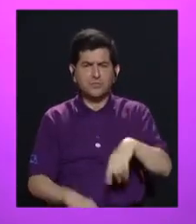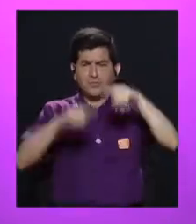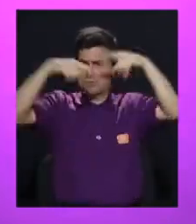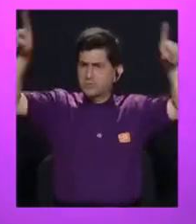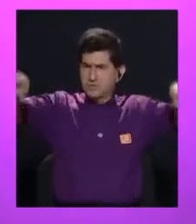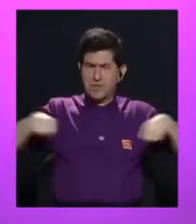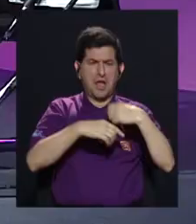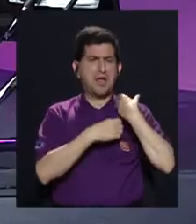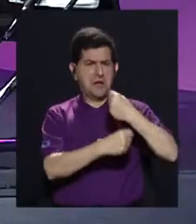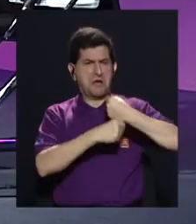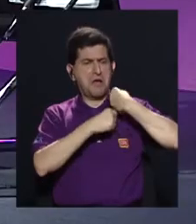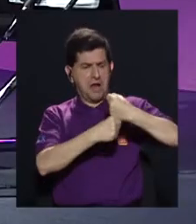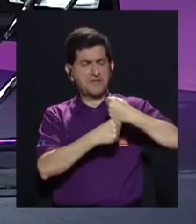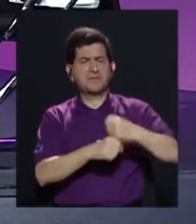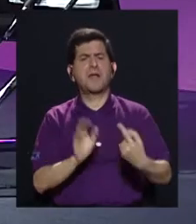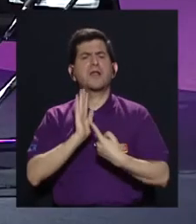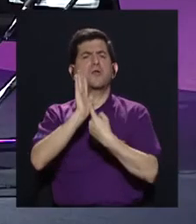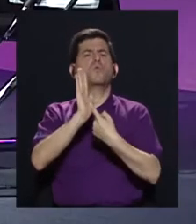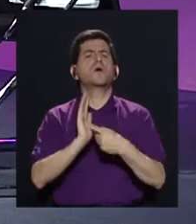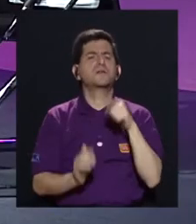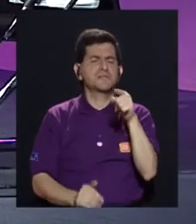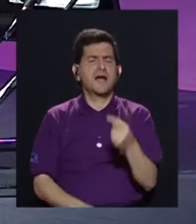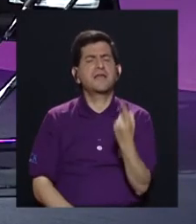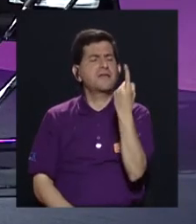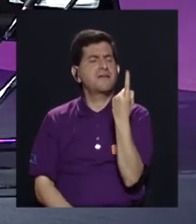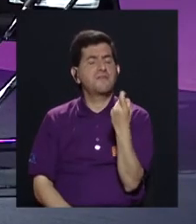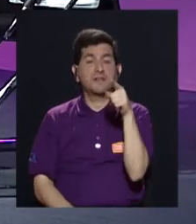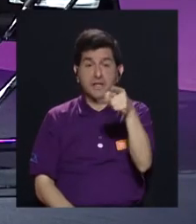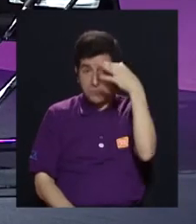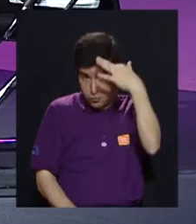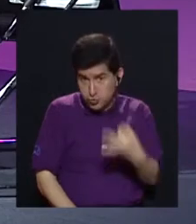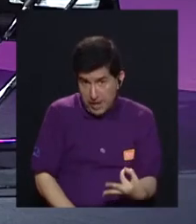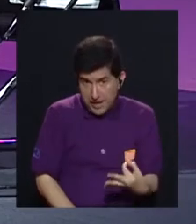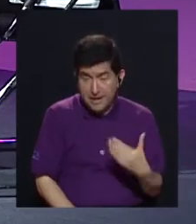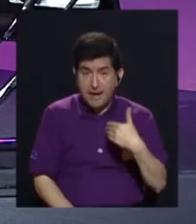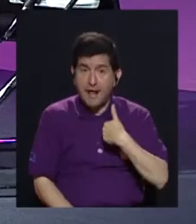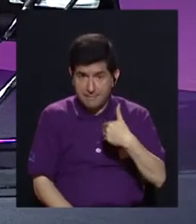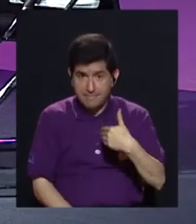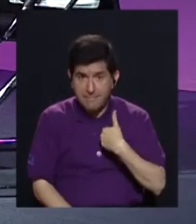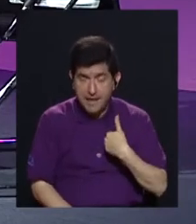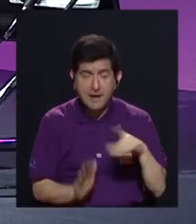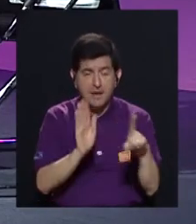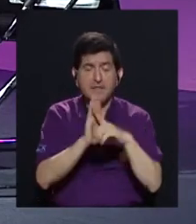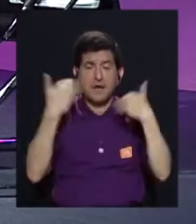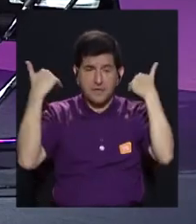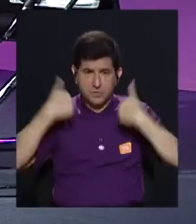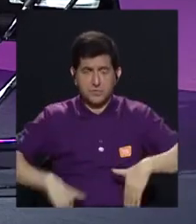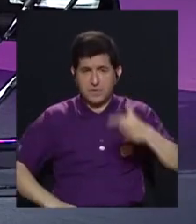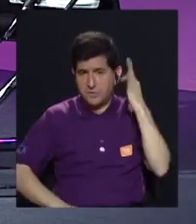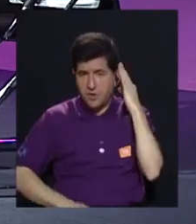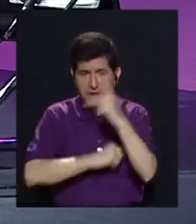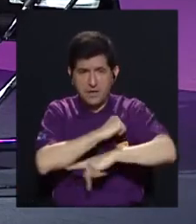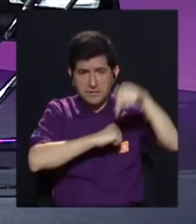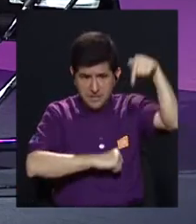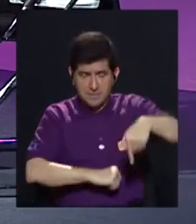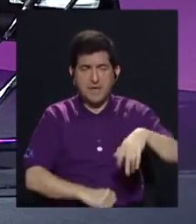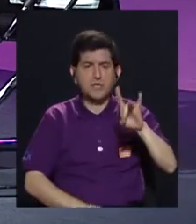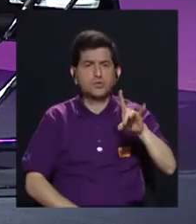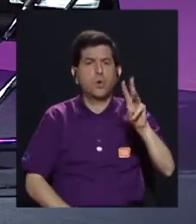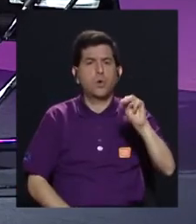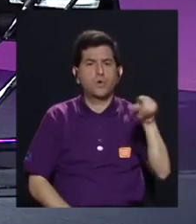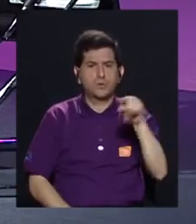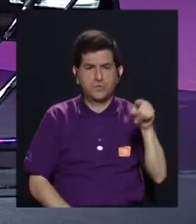llegue con las visibilizar cuáles son los pendientes desde su óptica que tienen los derechos humanos de las mujeres en este país el 8 de marzo